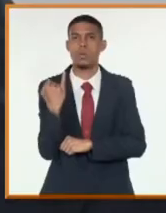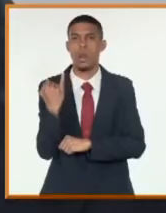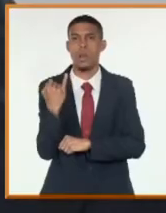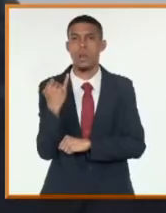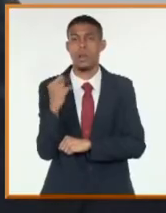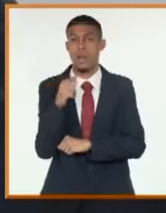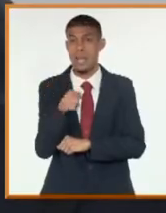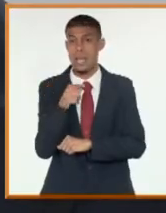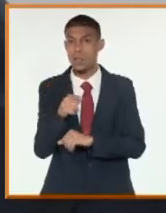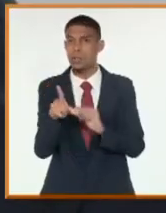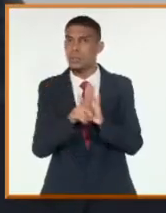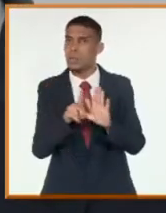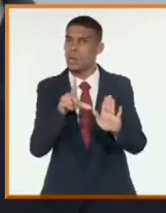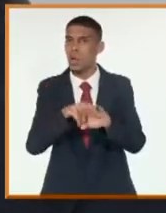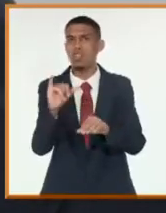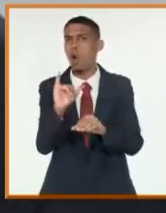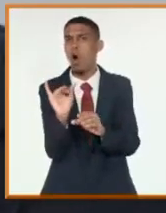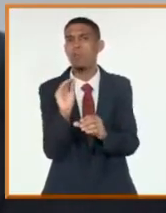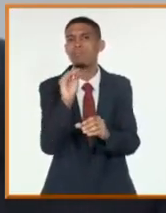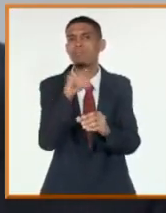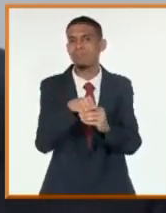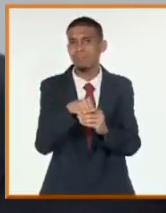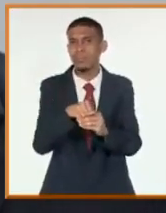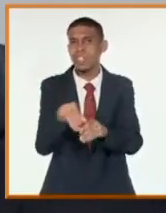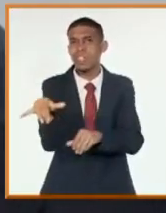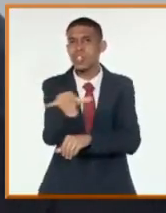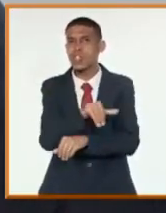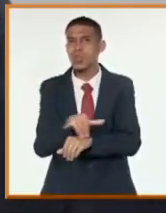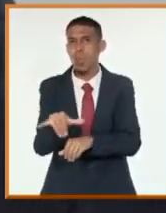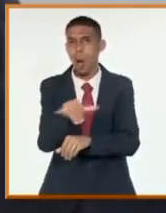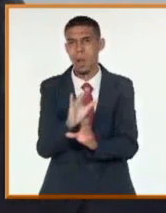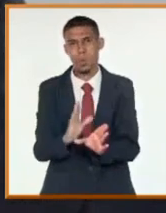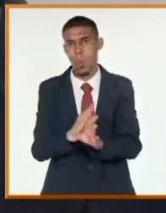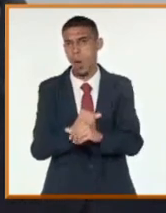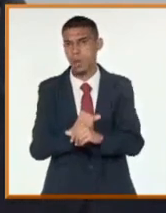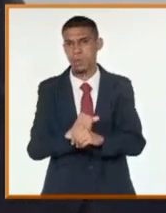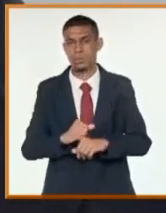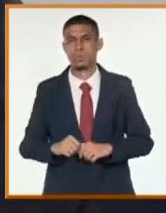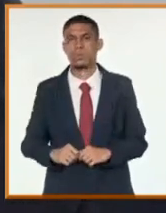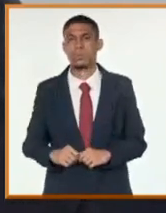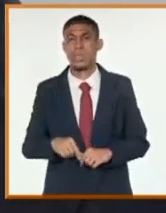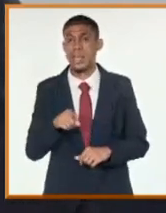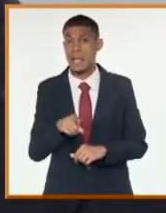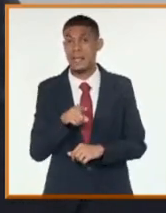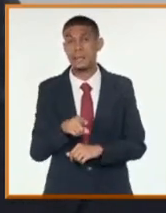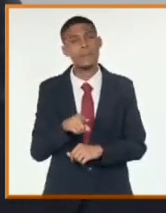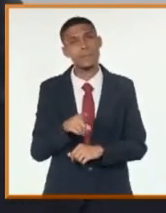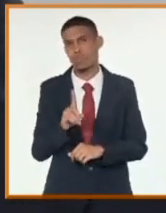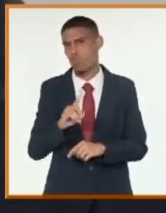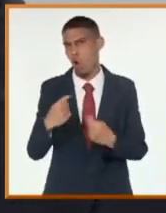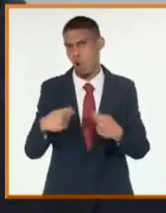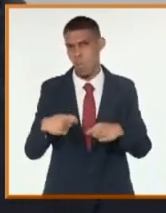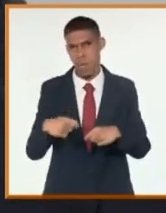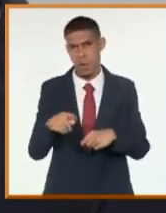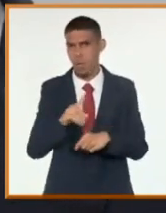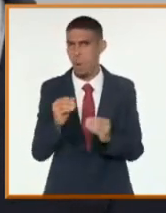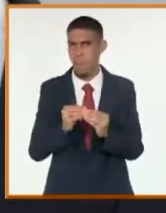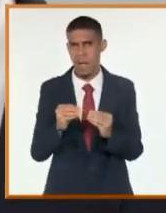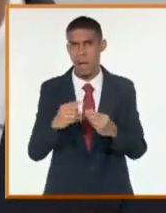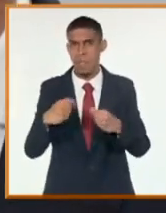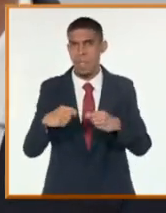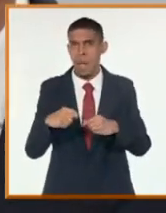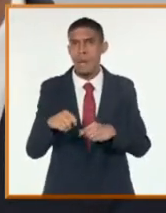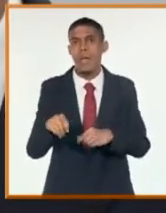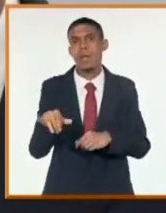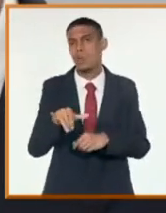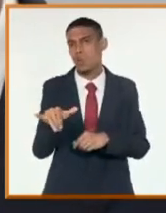injusto, no inclusivo, antidemocrático, que impera y que por lo tanto crea brechas entre norte y